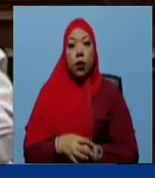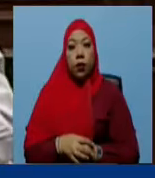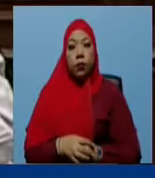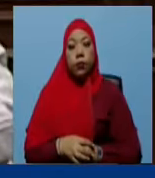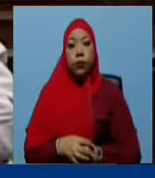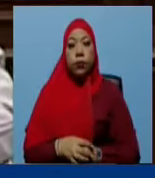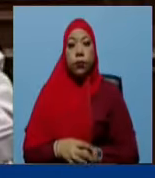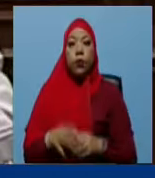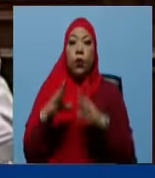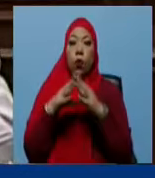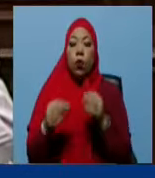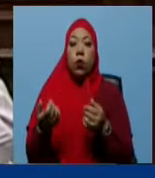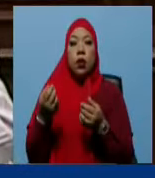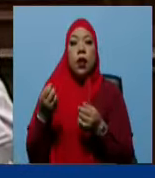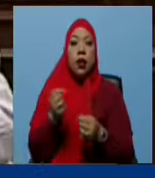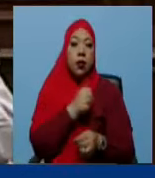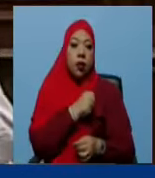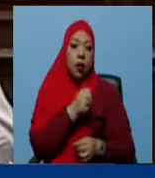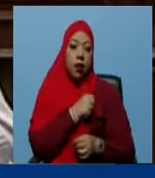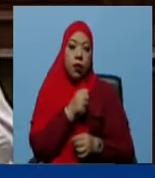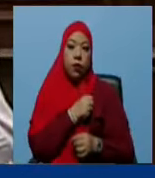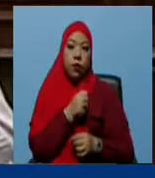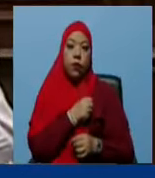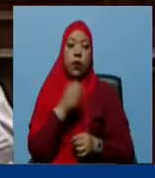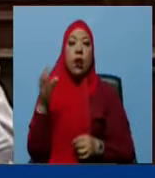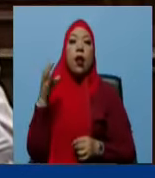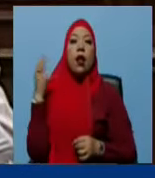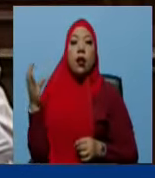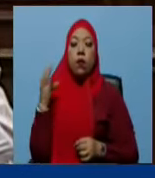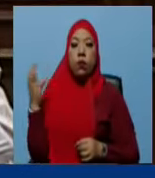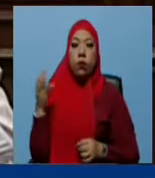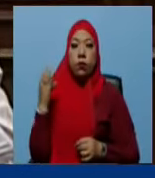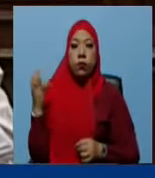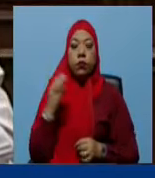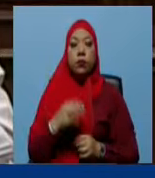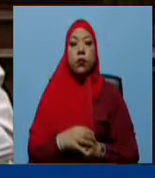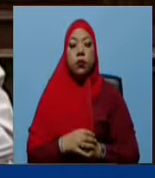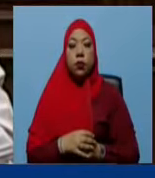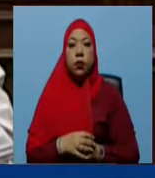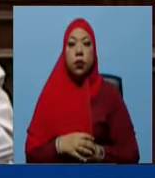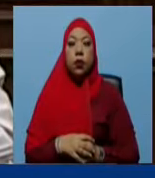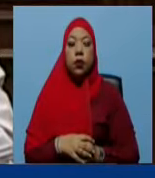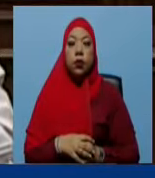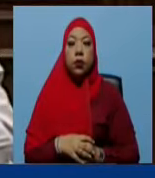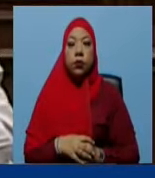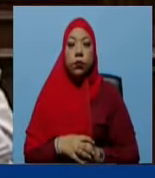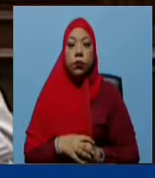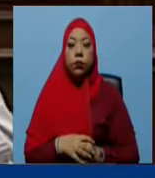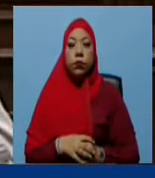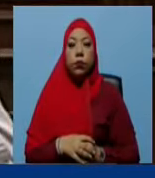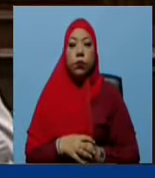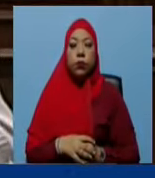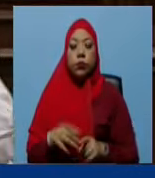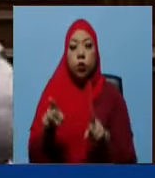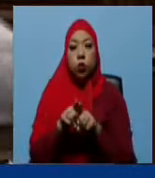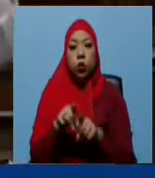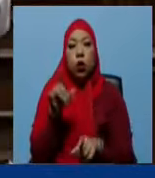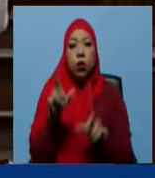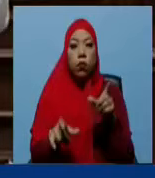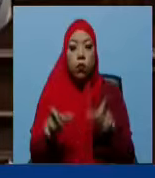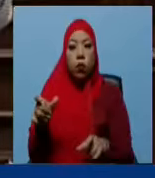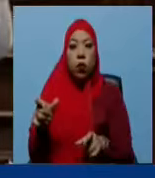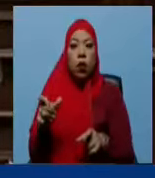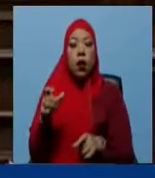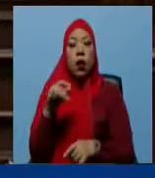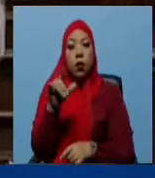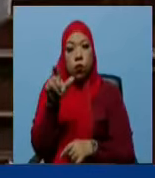de todos, de Chacao, de Caricuao, ¿ah? de Apacuana, Erika